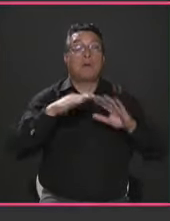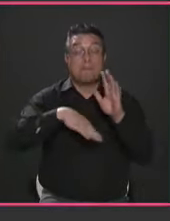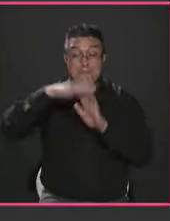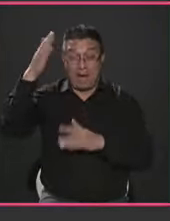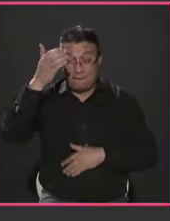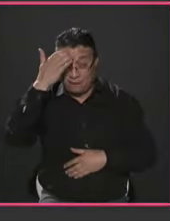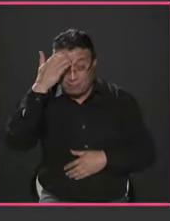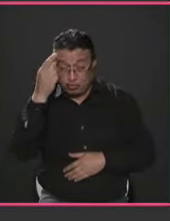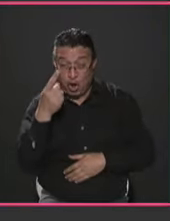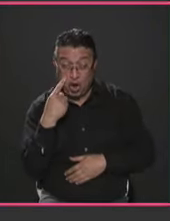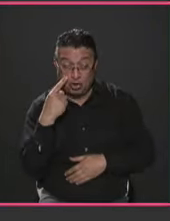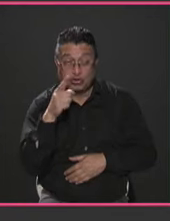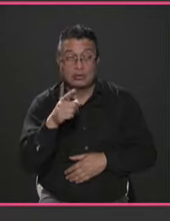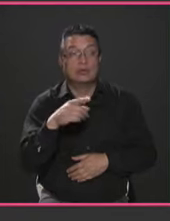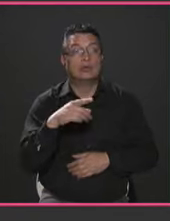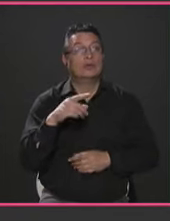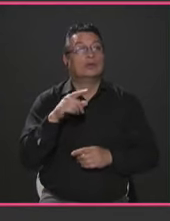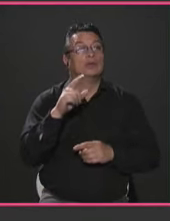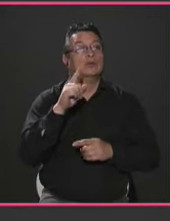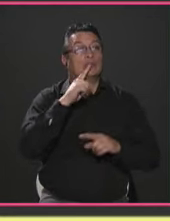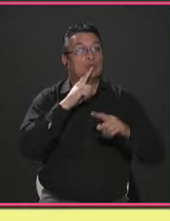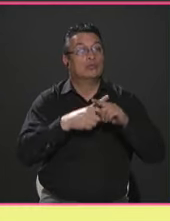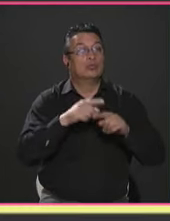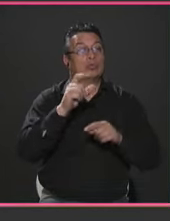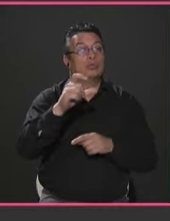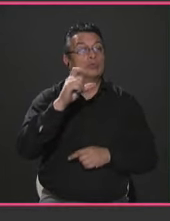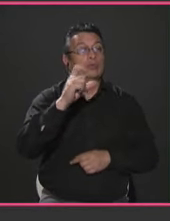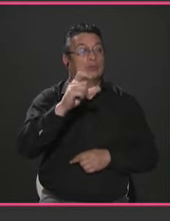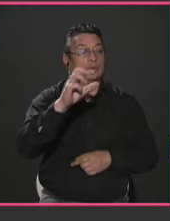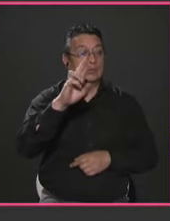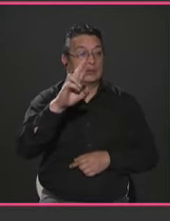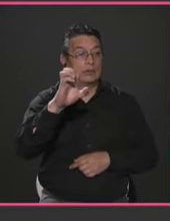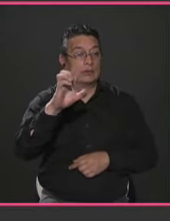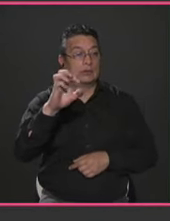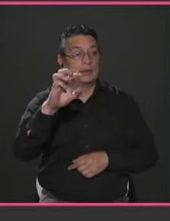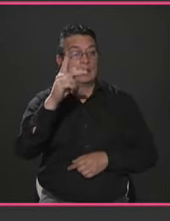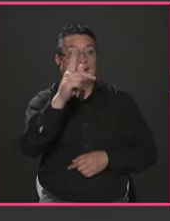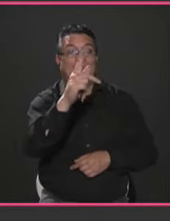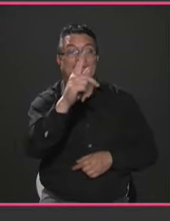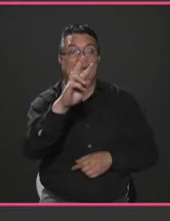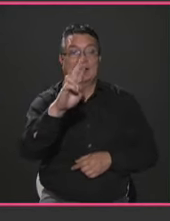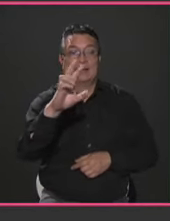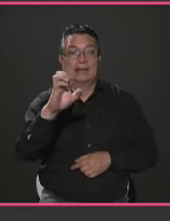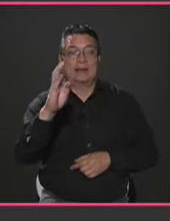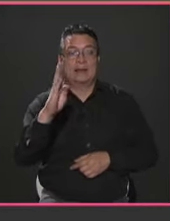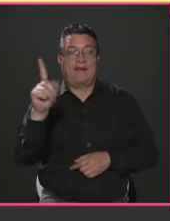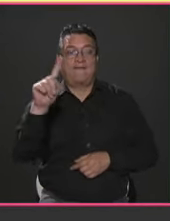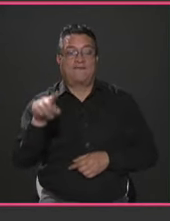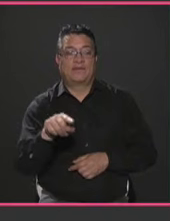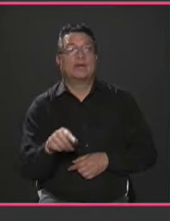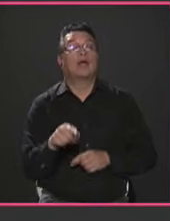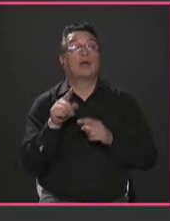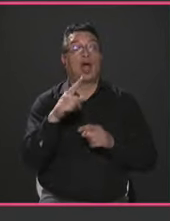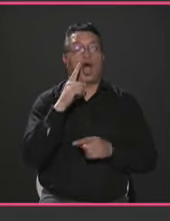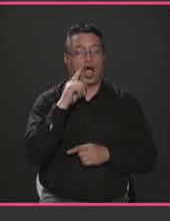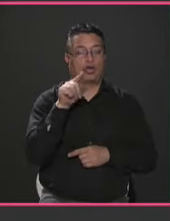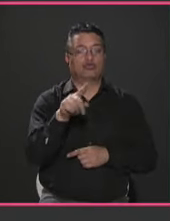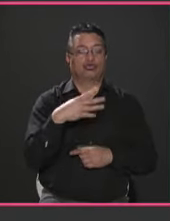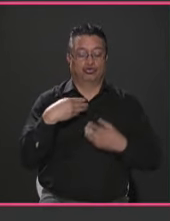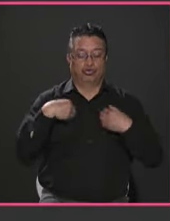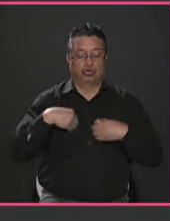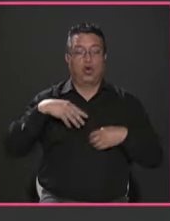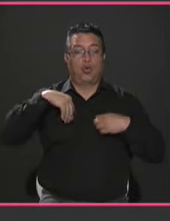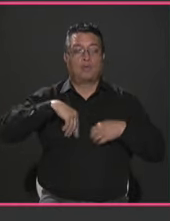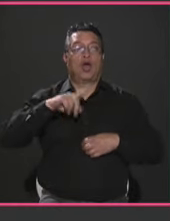sería el ciclo crbs pero no tenemos solo 10 encima de nuestro cuerpo tenemos